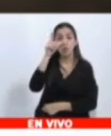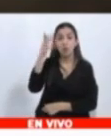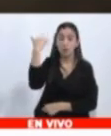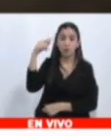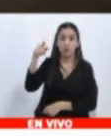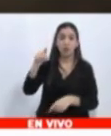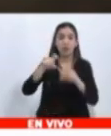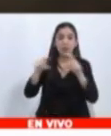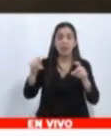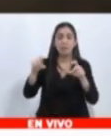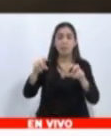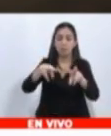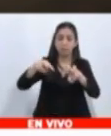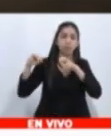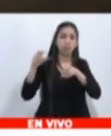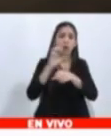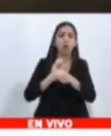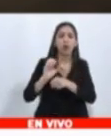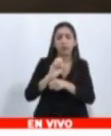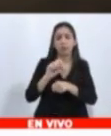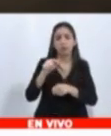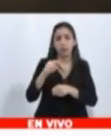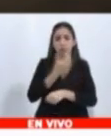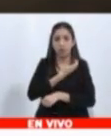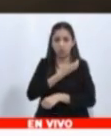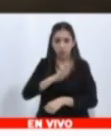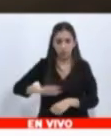de julio, el 1 de julio ante el Congreso de la Nación,